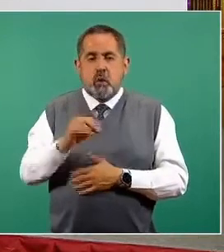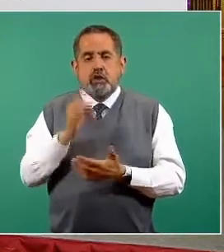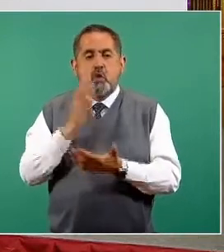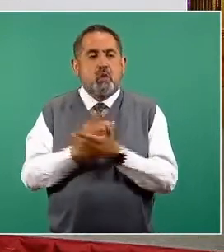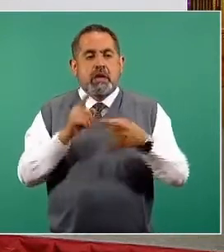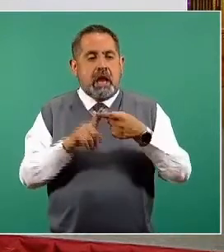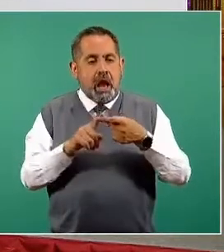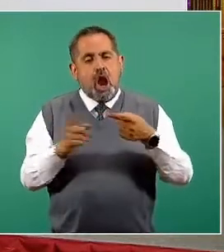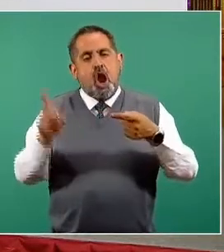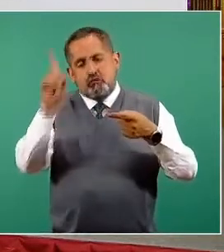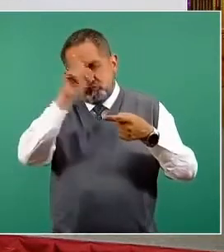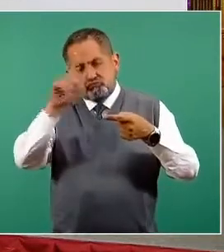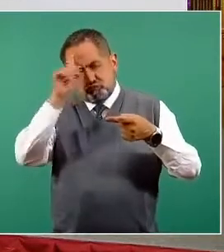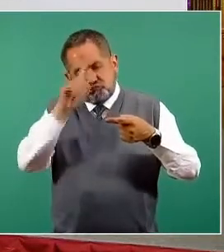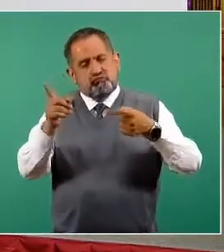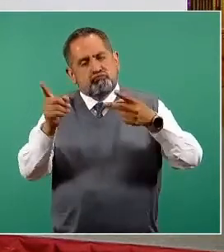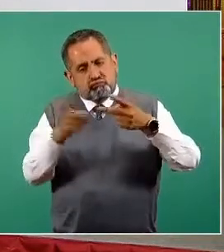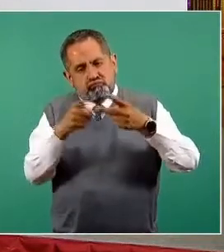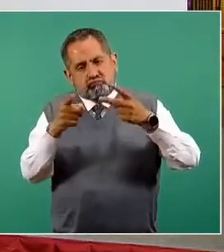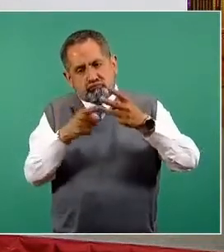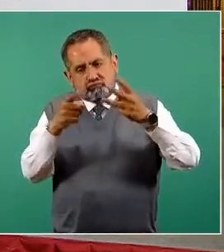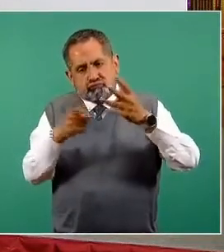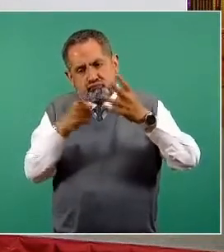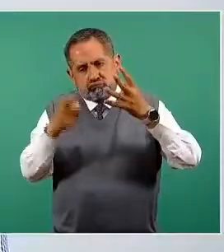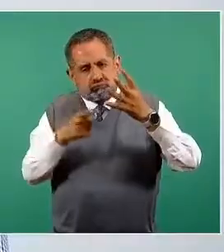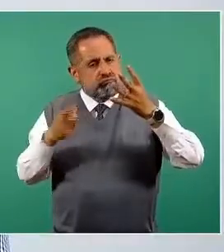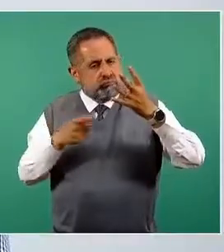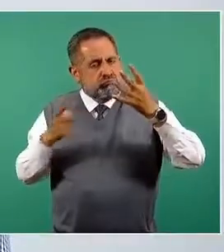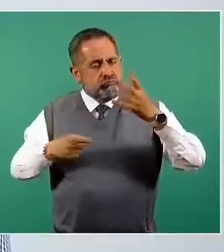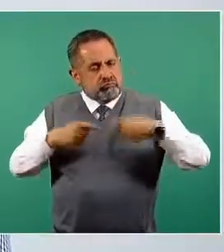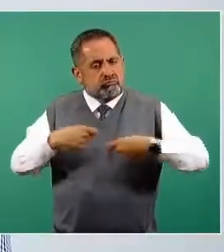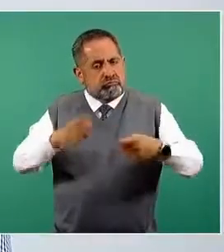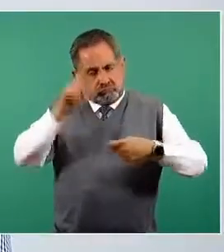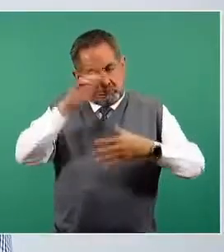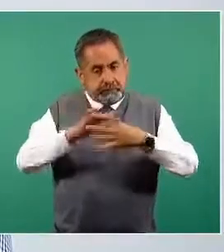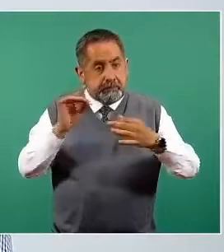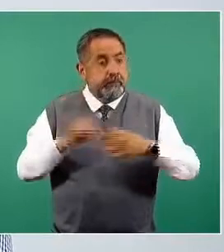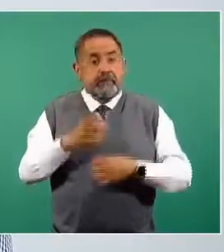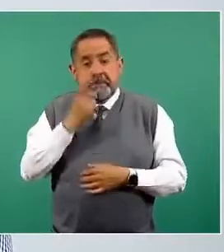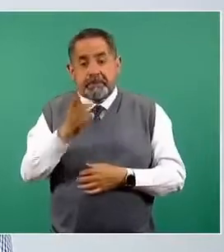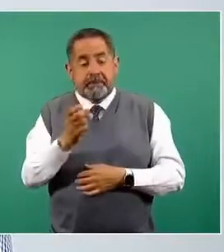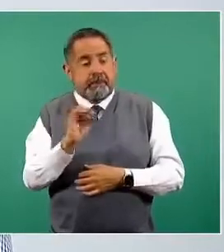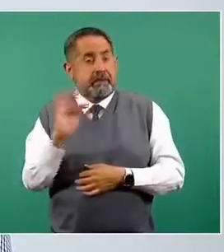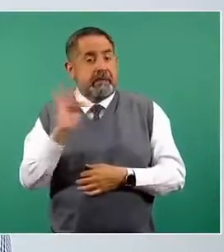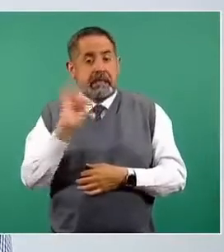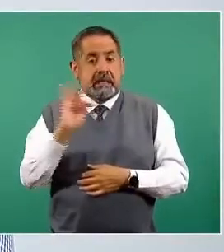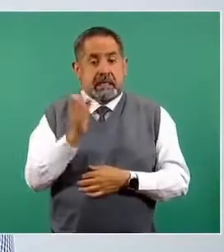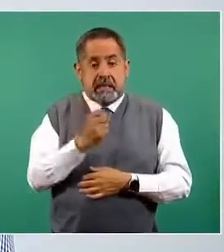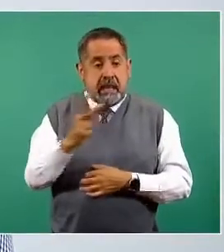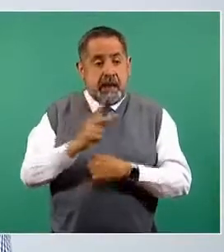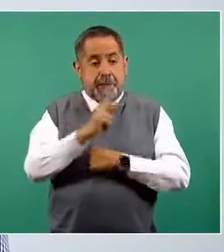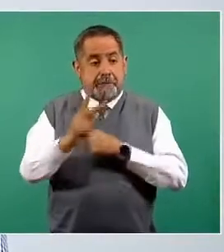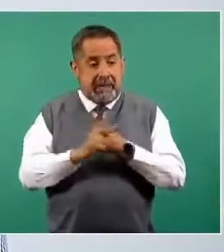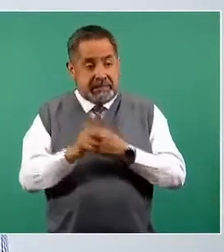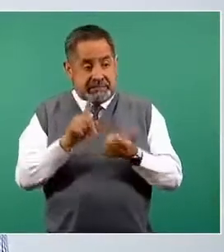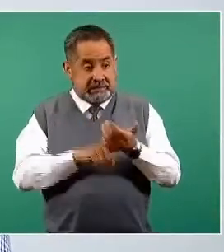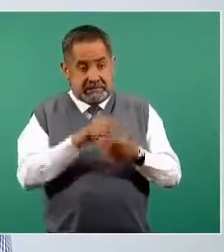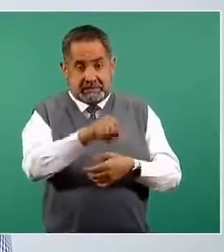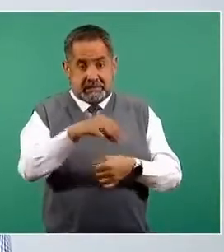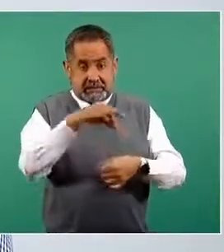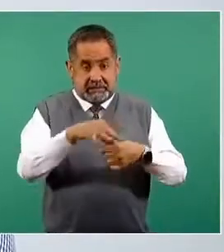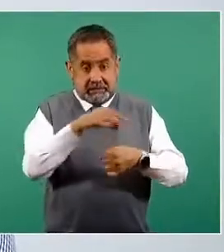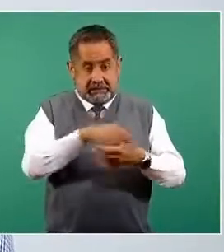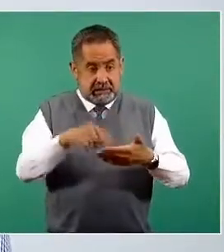única, sino que también en la conferencia de OPS mencionaron que en los países en donde haya procesos